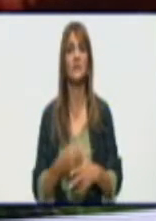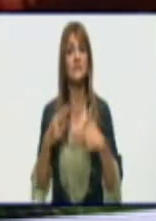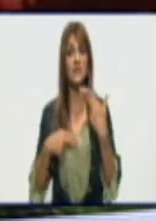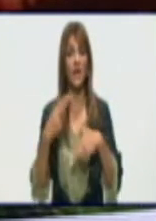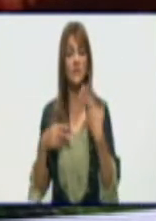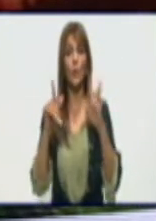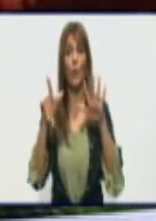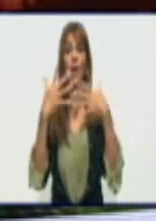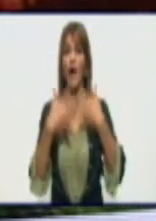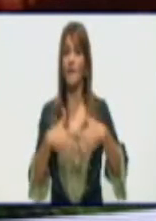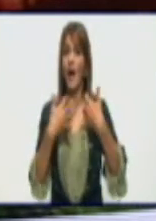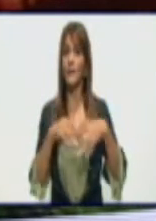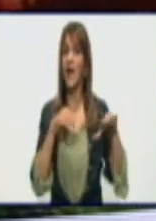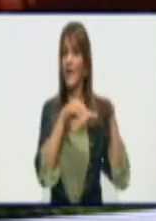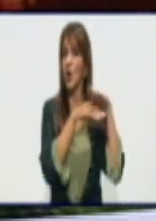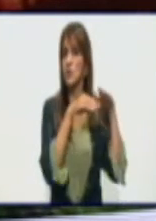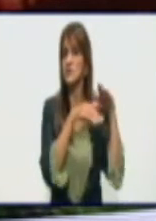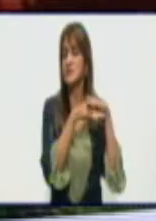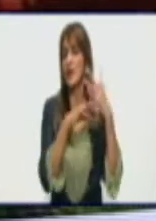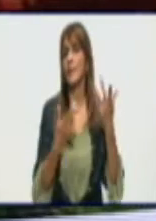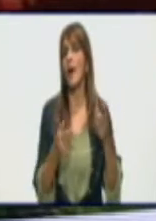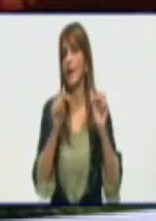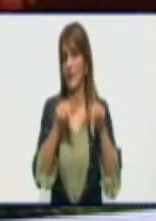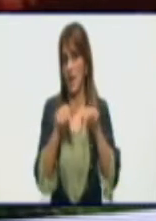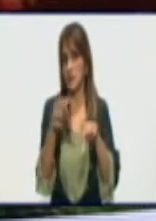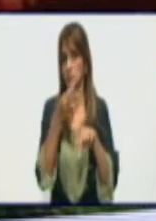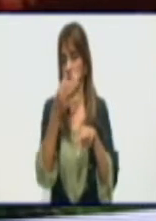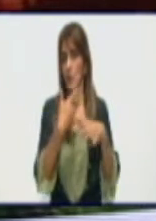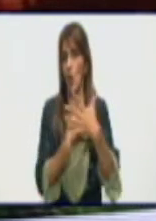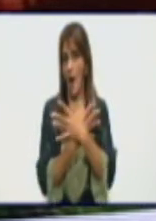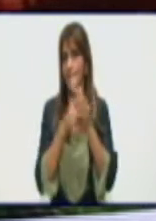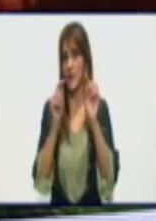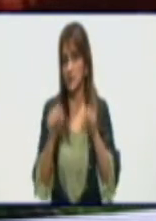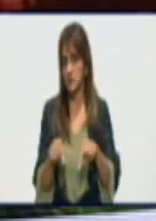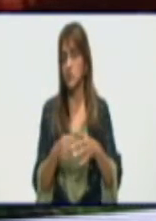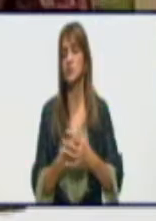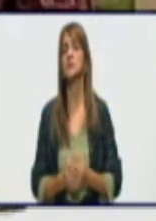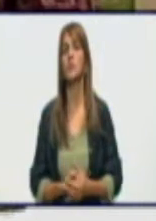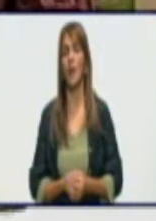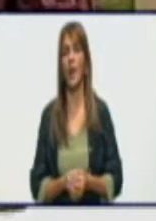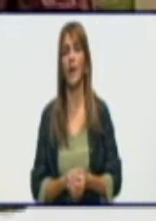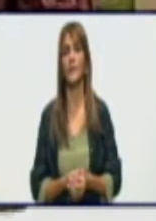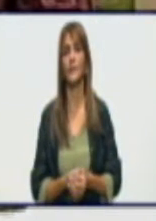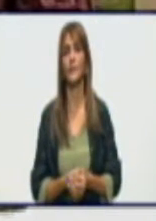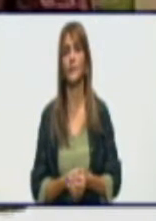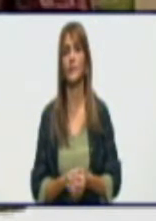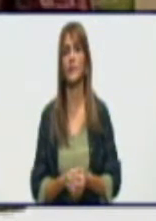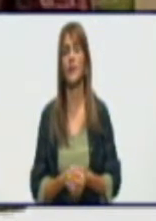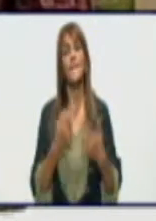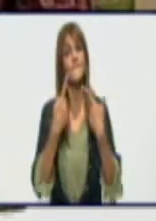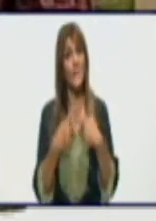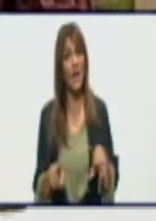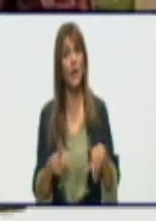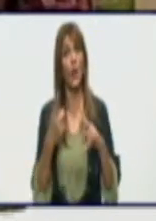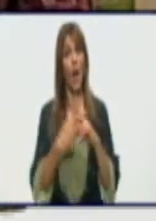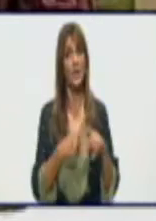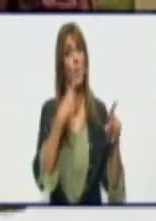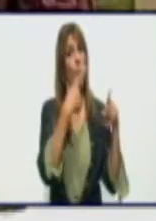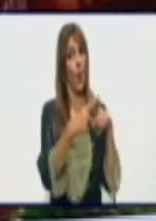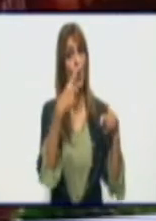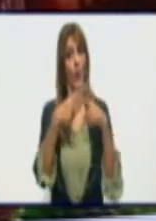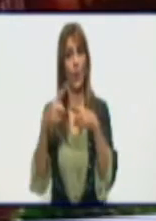la fábrica de conserva o mini fábrica de conserva de ese territorio, pero hay otras fábricas de conserva en